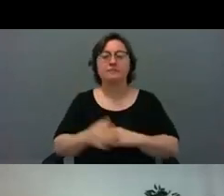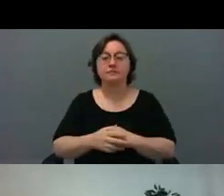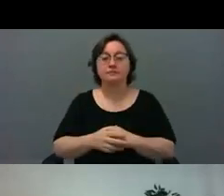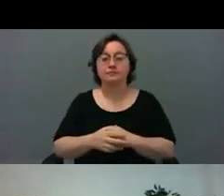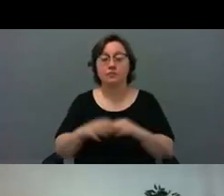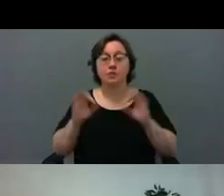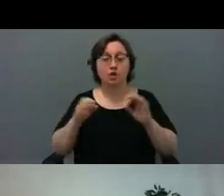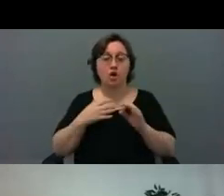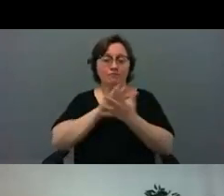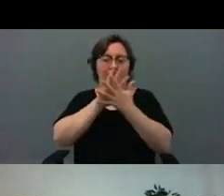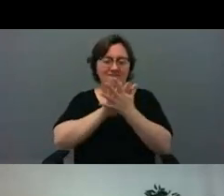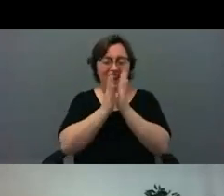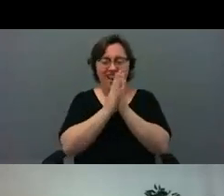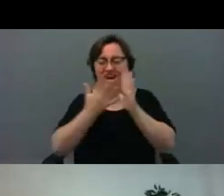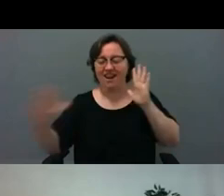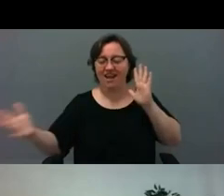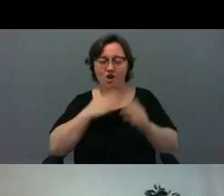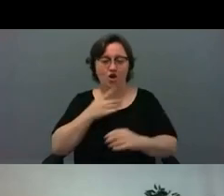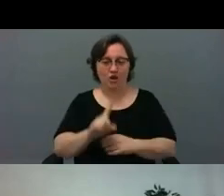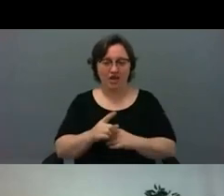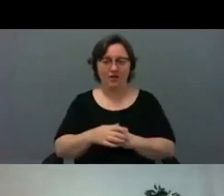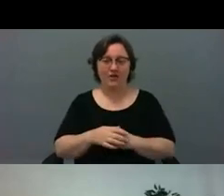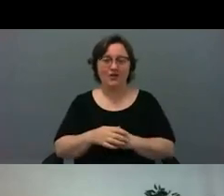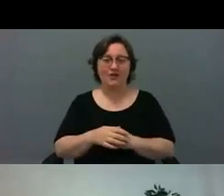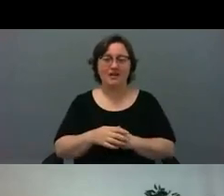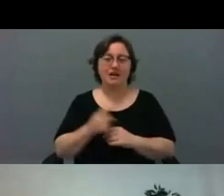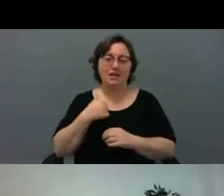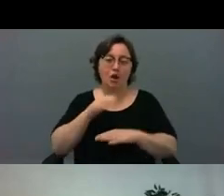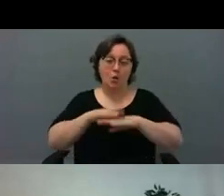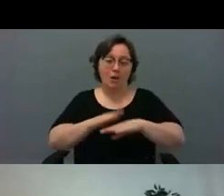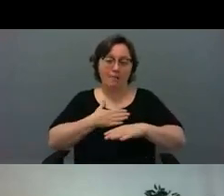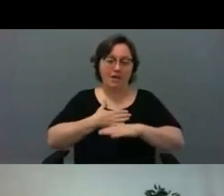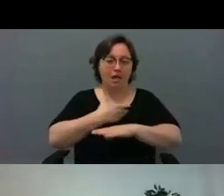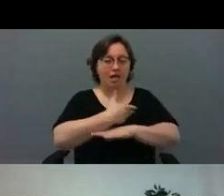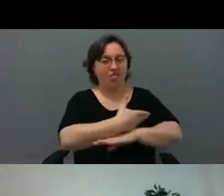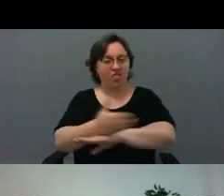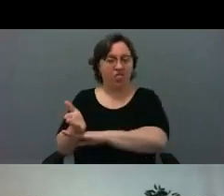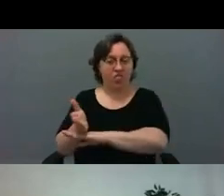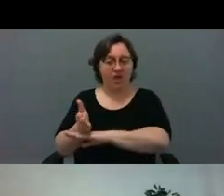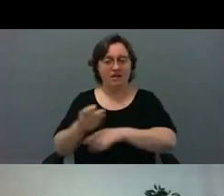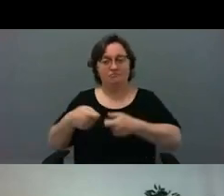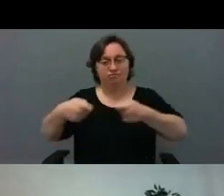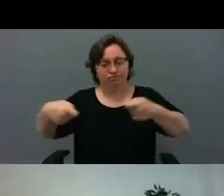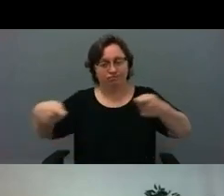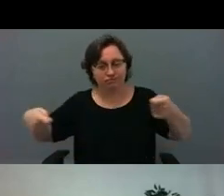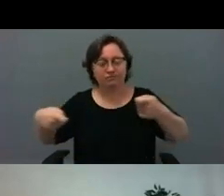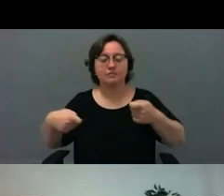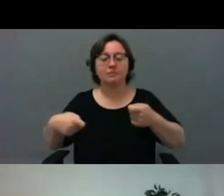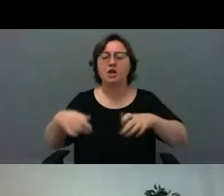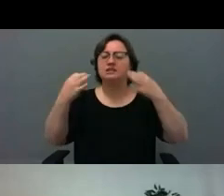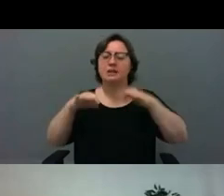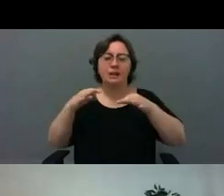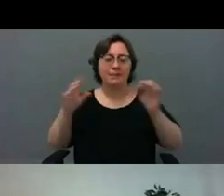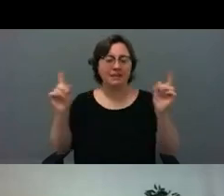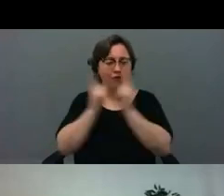quiero entretener porque ya que os he hecho por mi culpa se empieza un poquito más, pero simplemente deciros